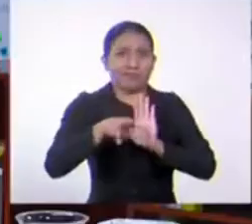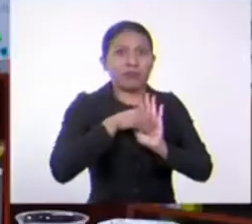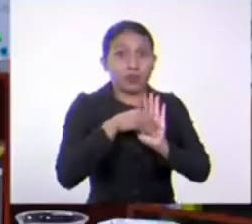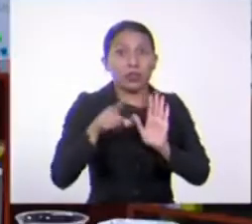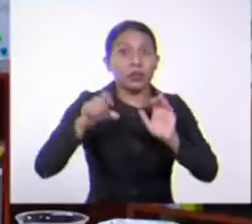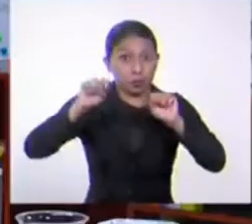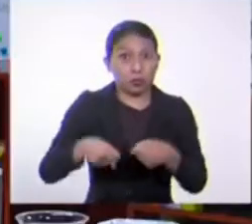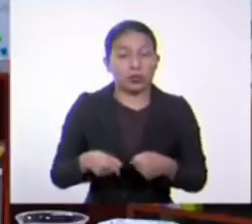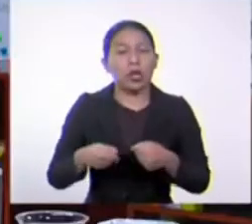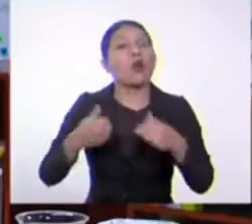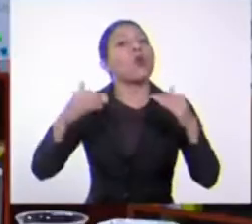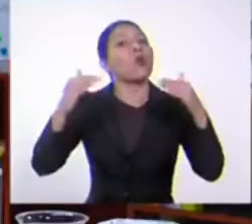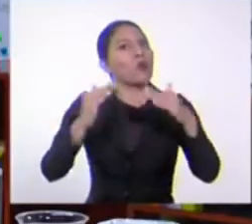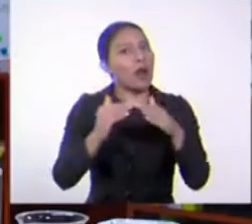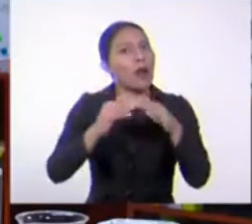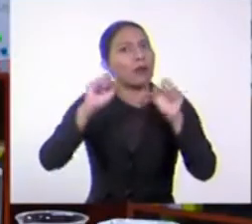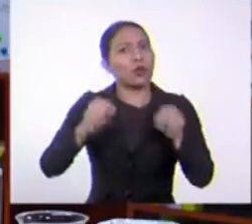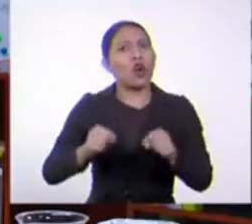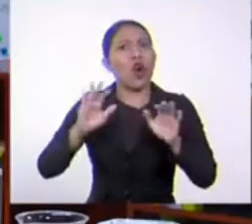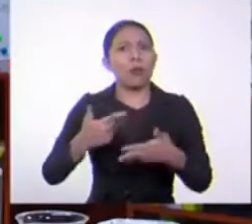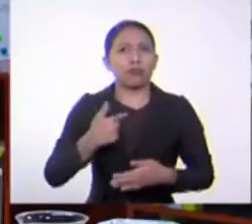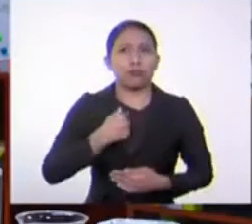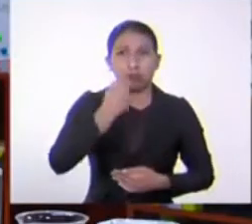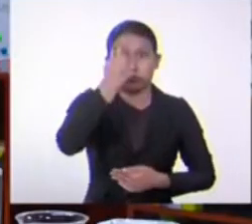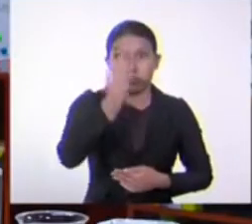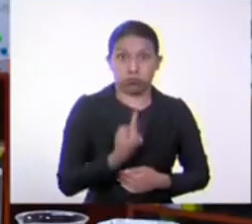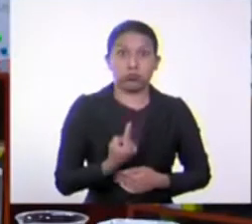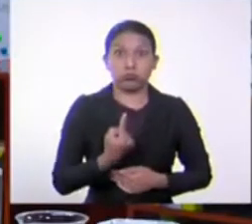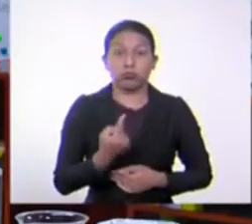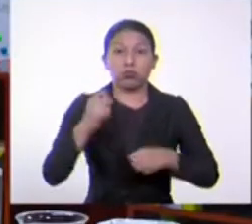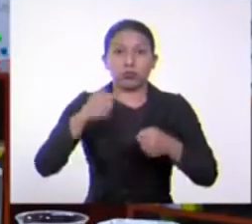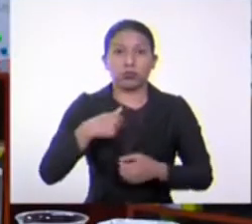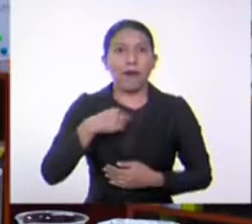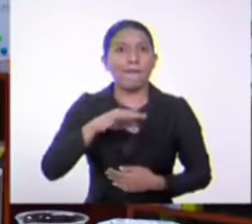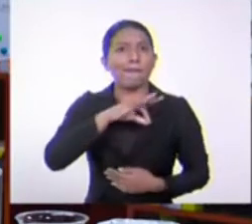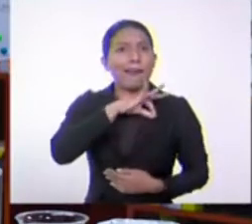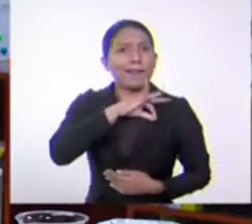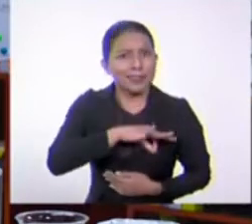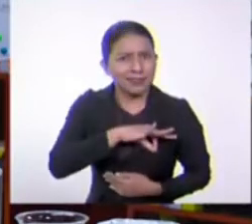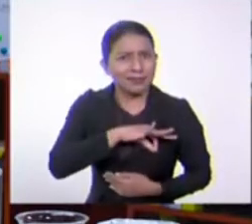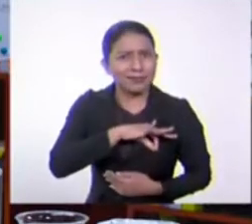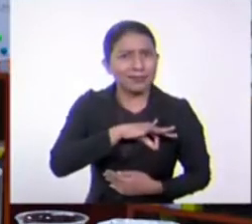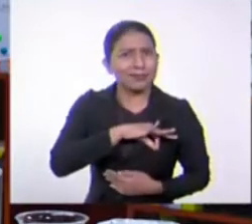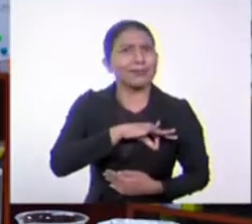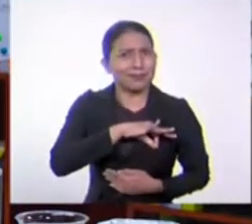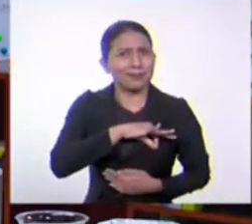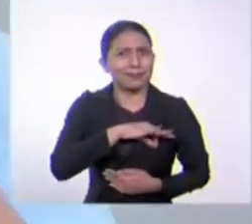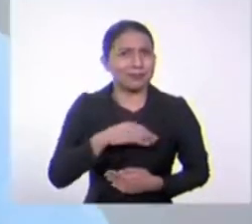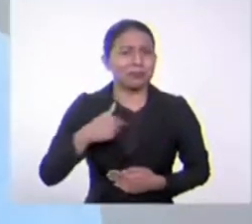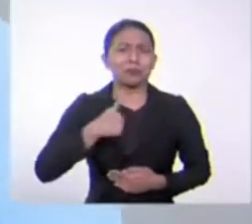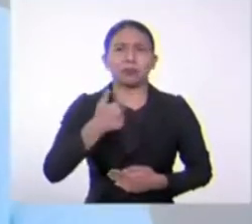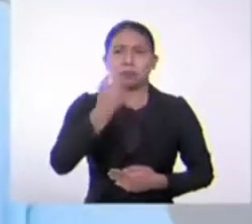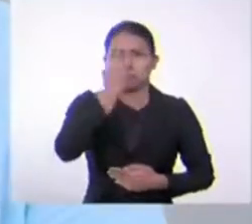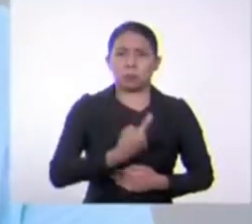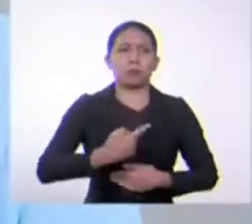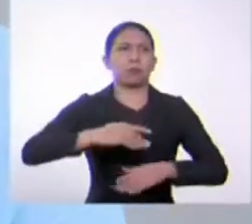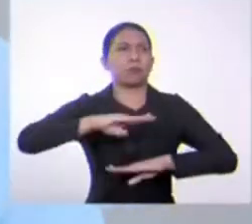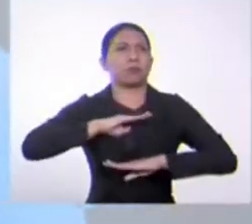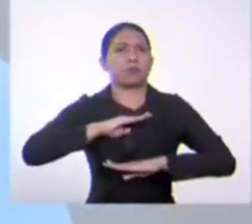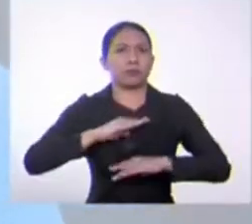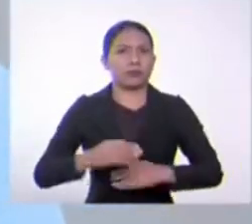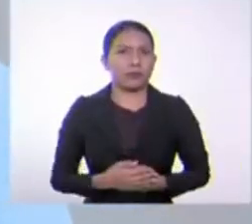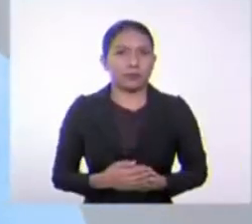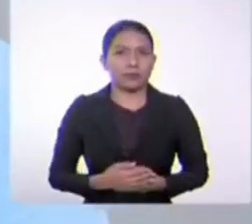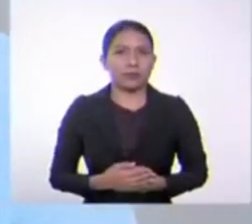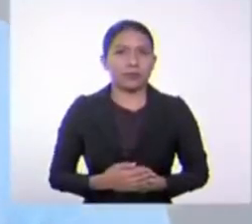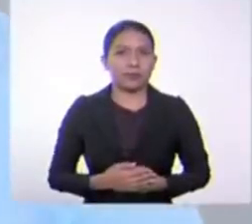hacer, sino también cómo los seres humanos podemos tomar ventaja de ellos para producir bienestar. Como siempre, lo haremos